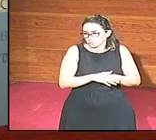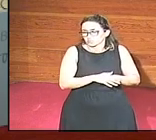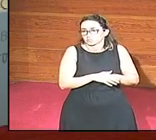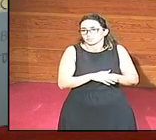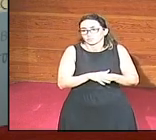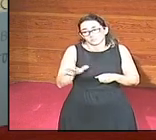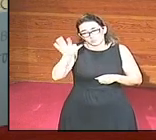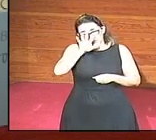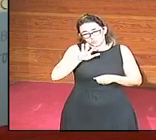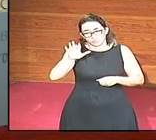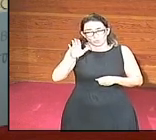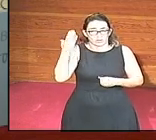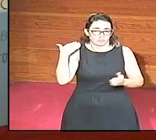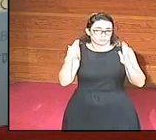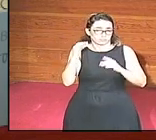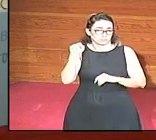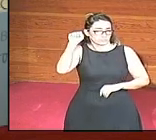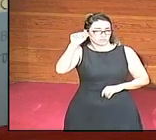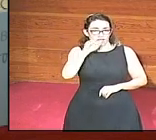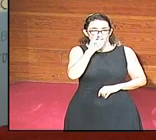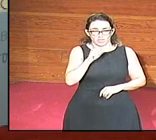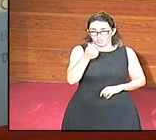rusa de los zares como en la Unión Soviética,